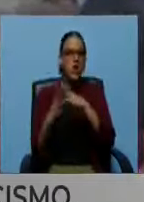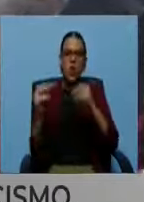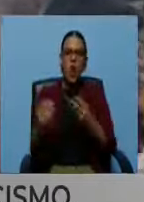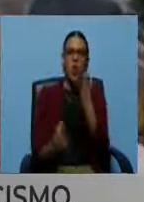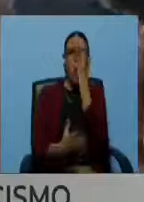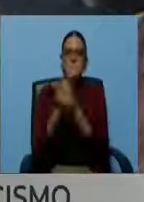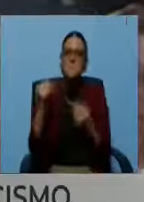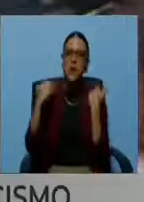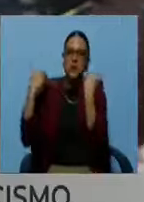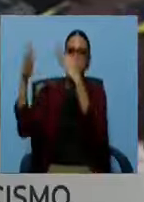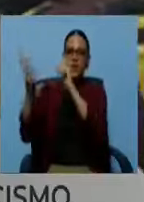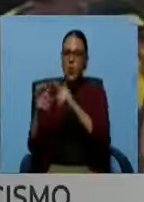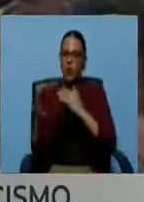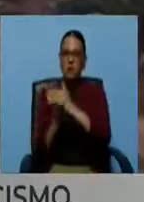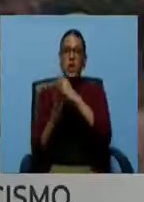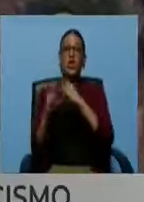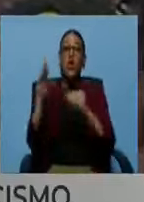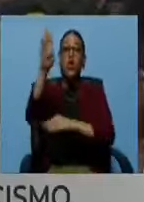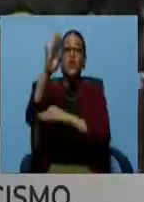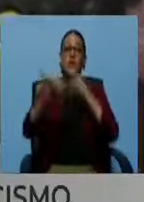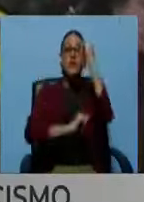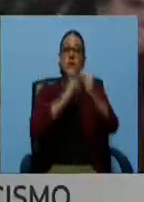y el fascismo internacional,